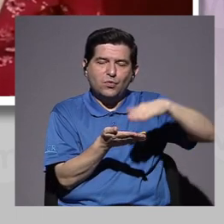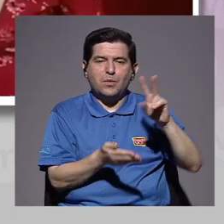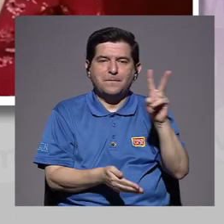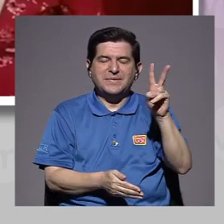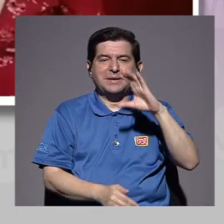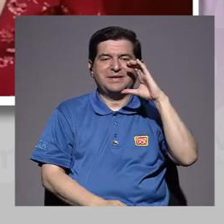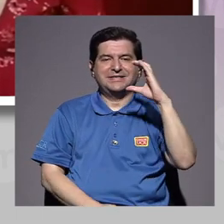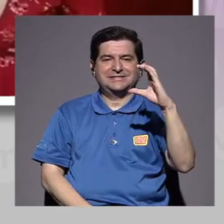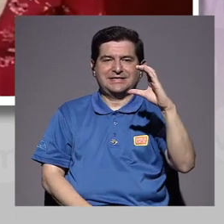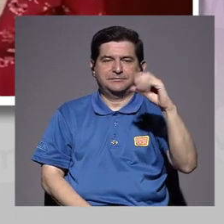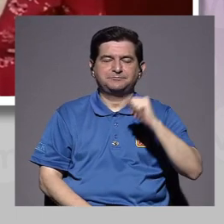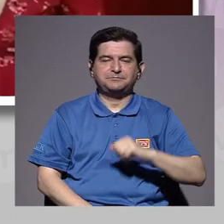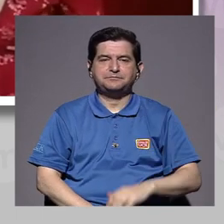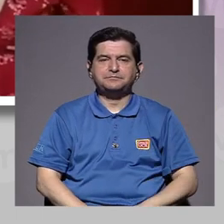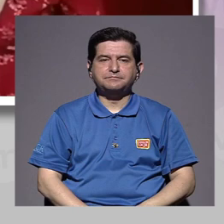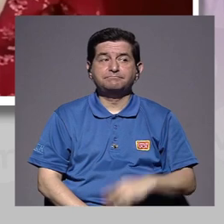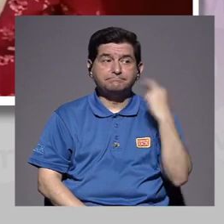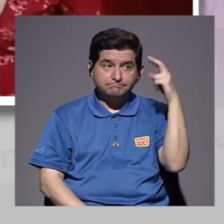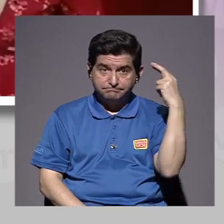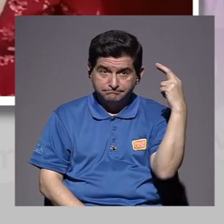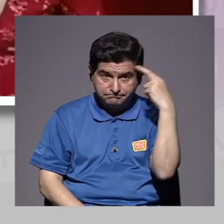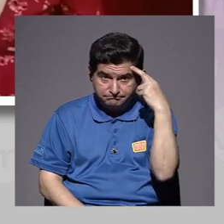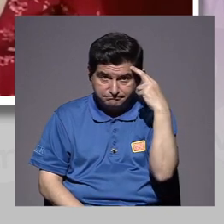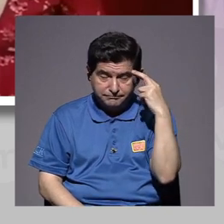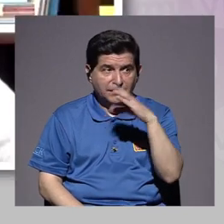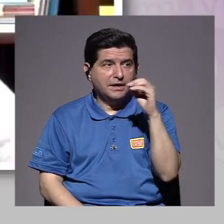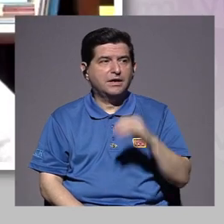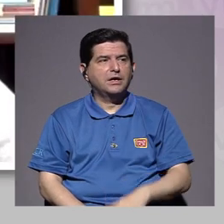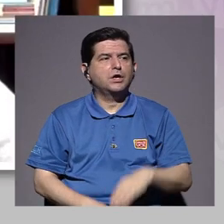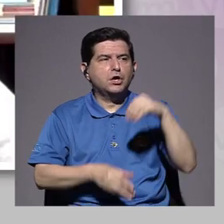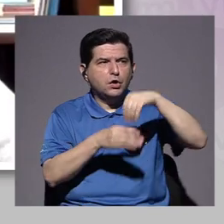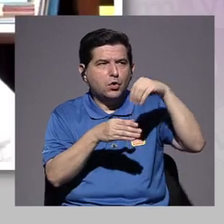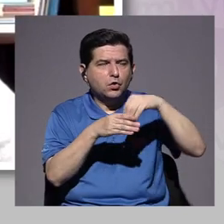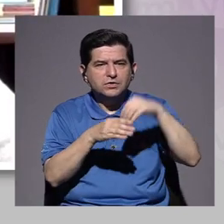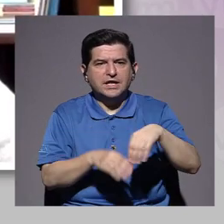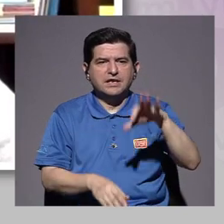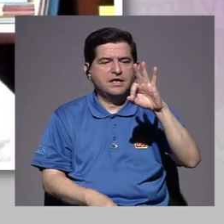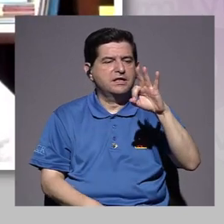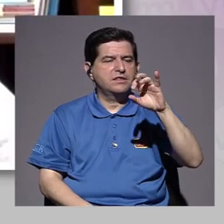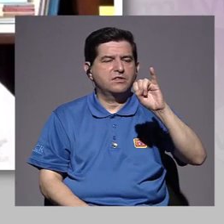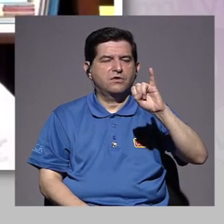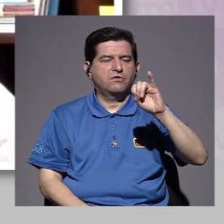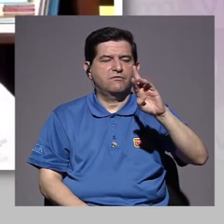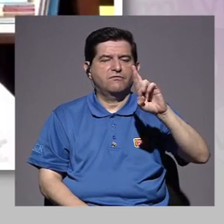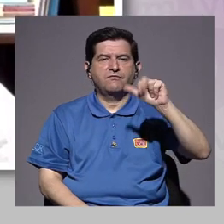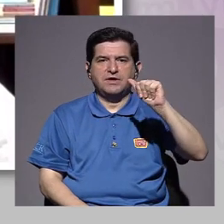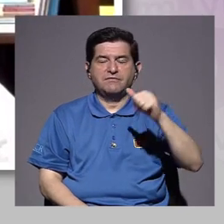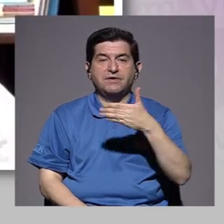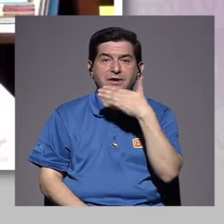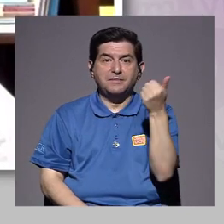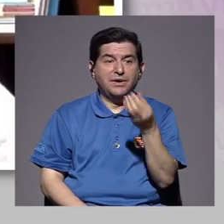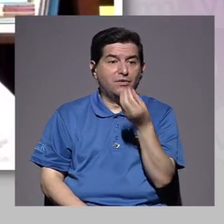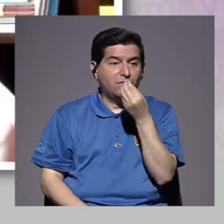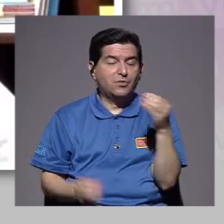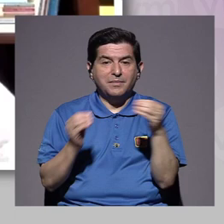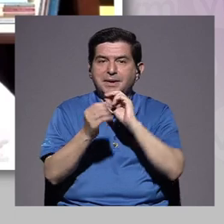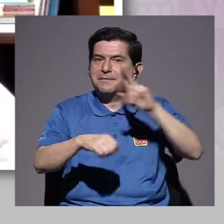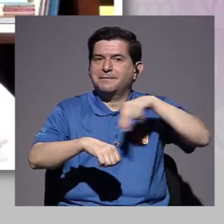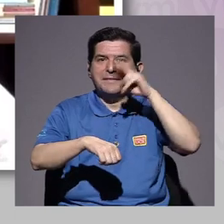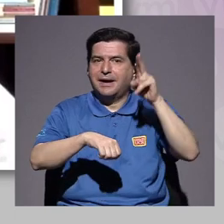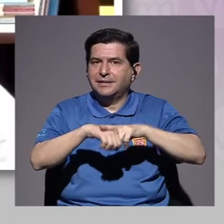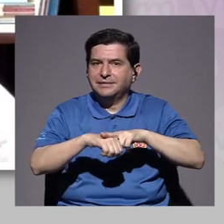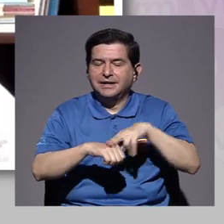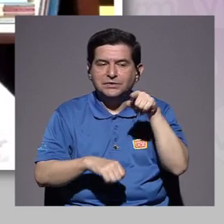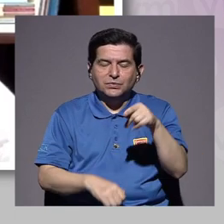cantidad de vitamina C. Y por esa razón y por el contenido de fibra, siempre va a ser mejor comer los alimentos lo más